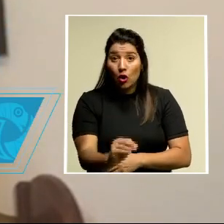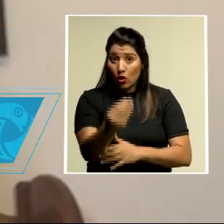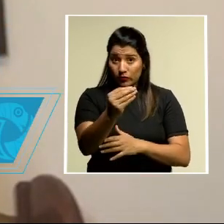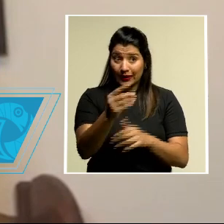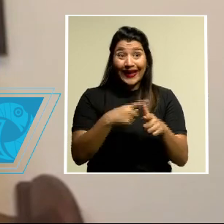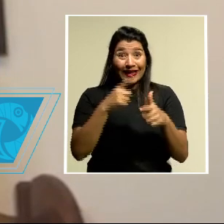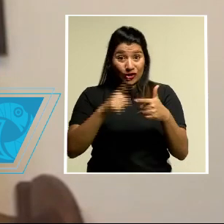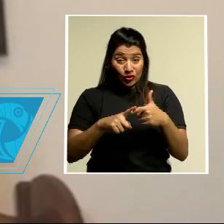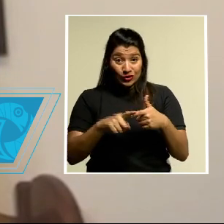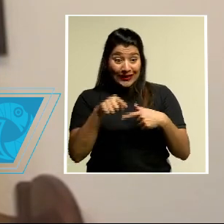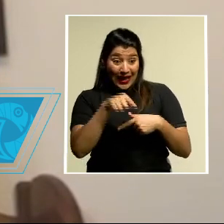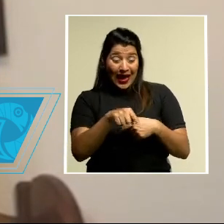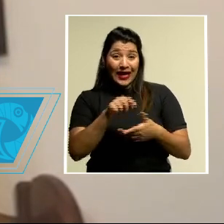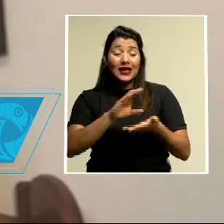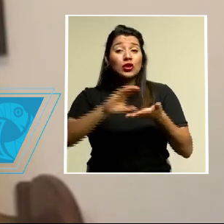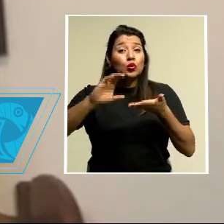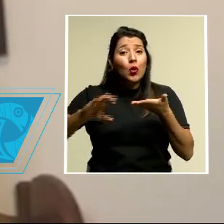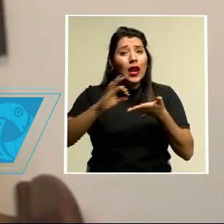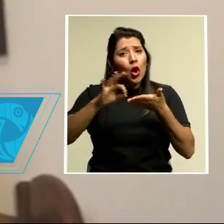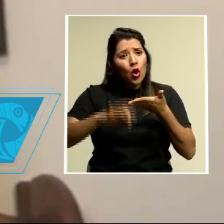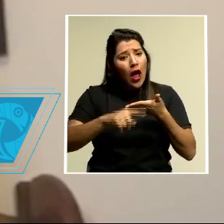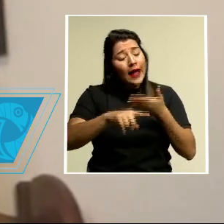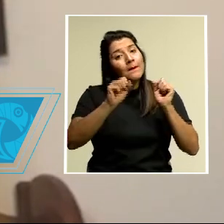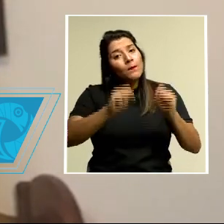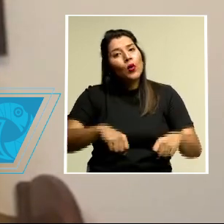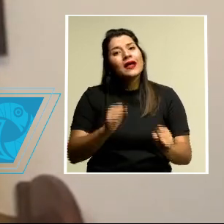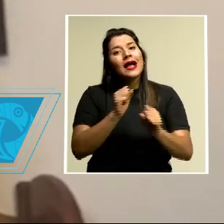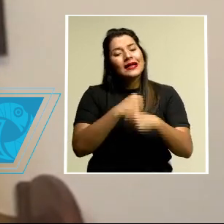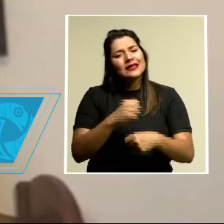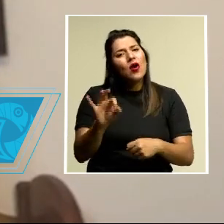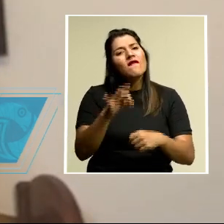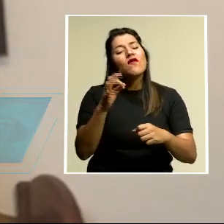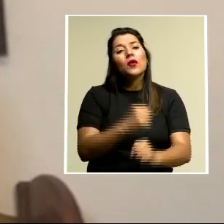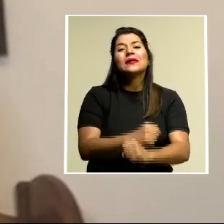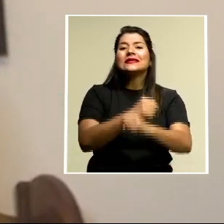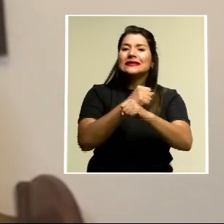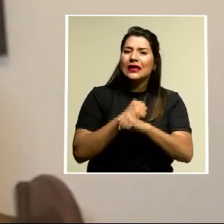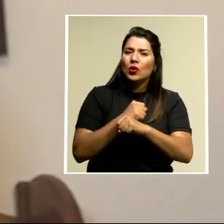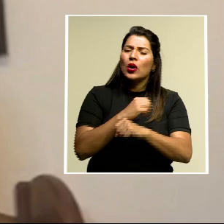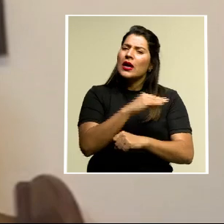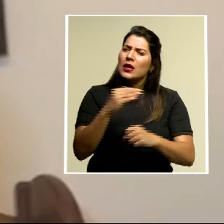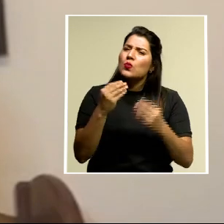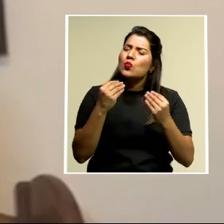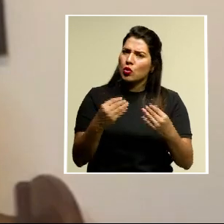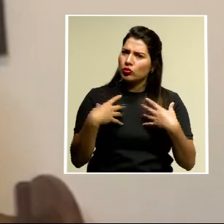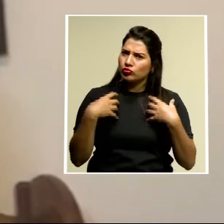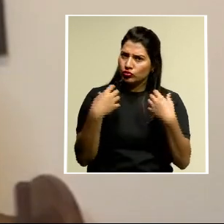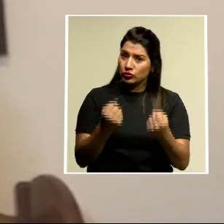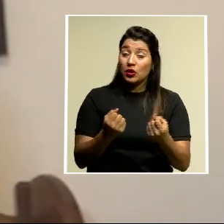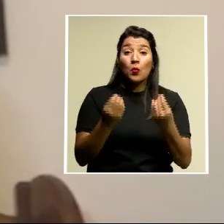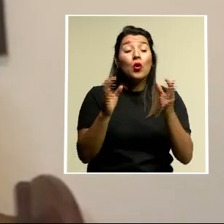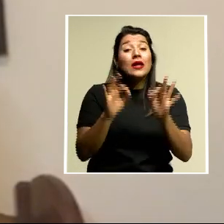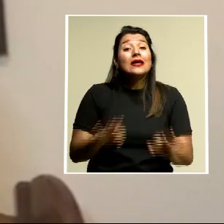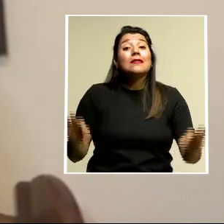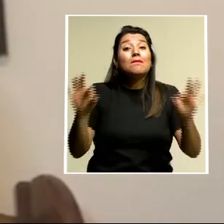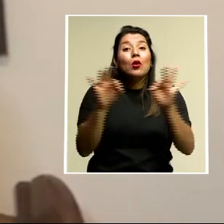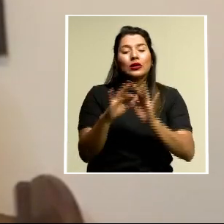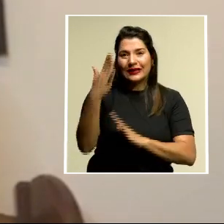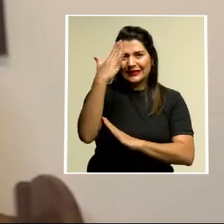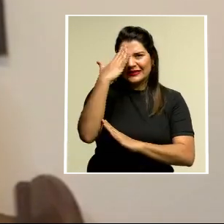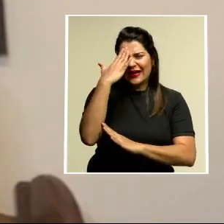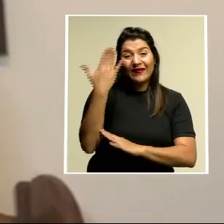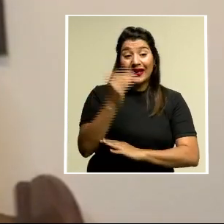un lugar donde ellos lo pueden realizar de una forma segura y muy sana. Es importante saber que